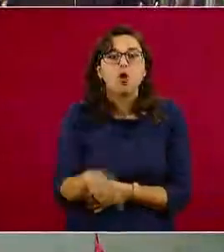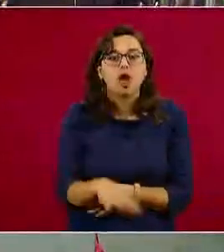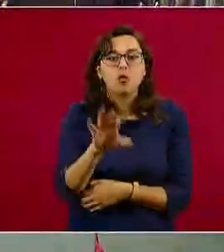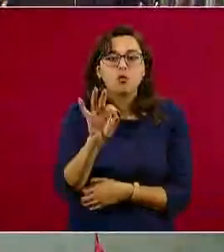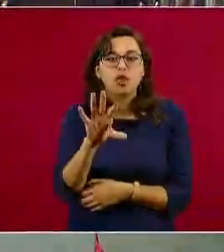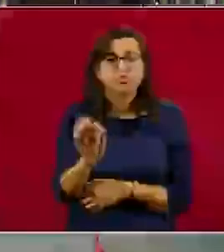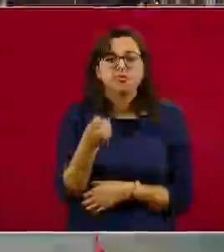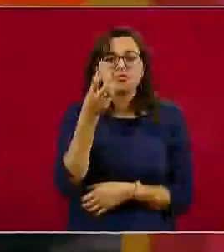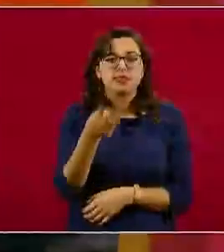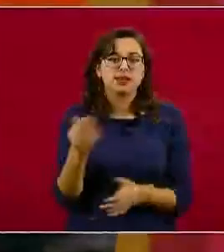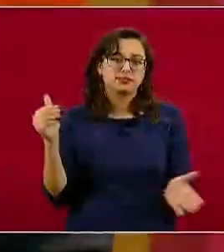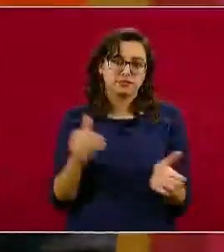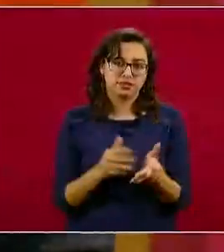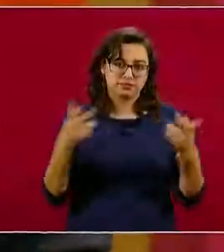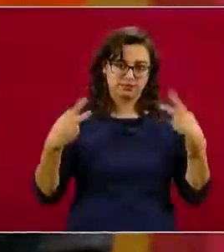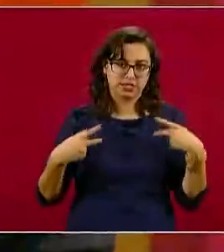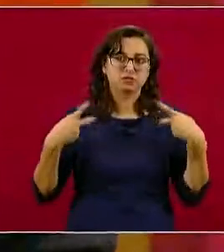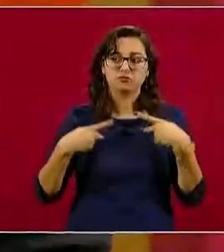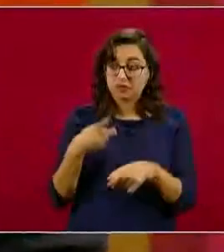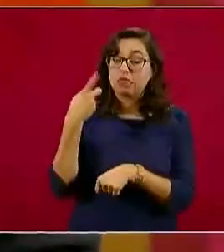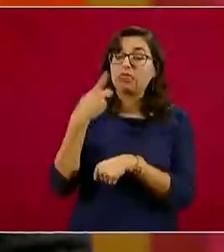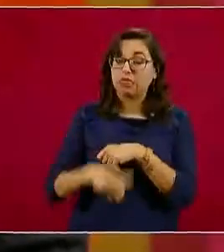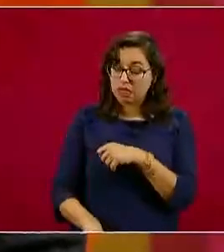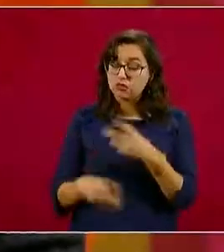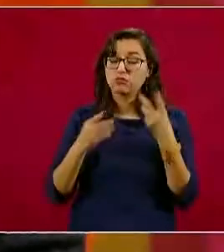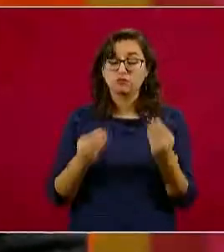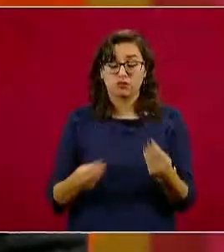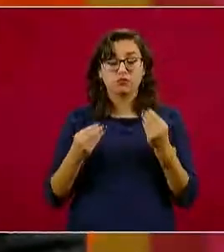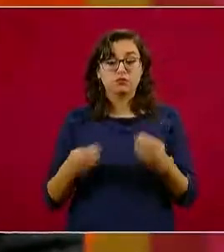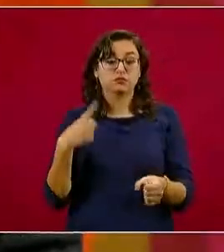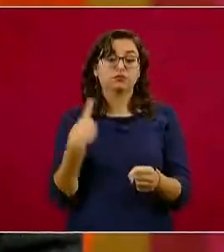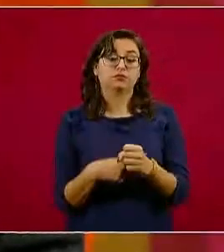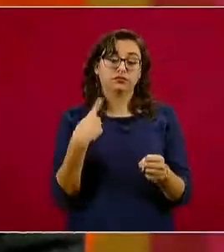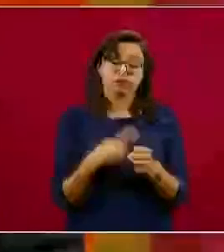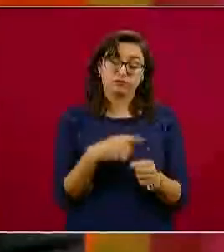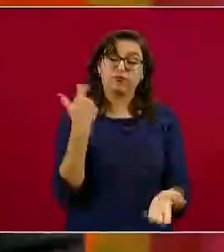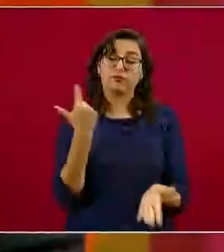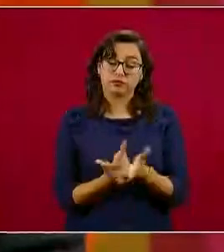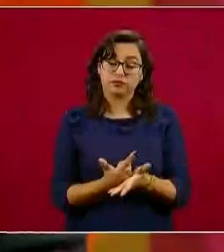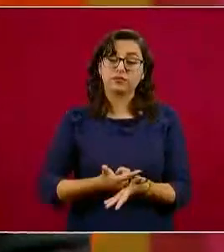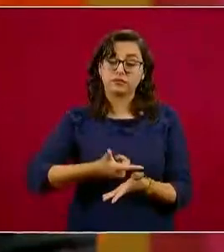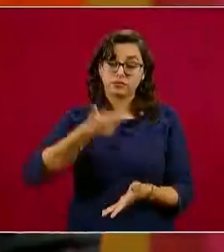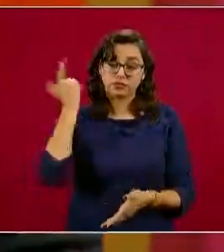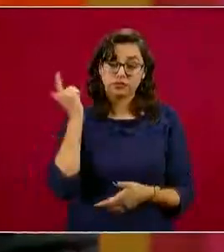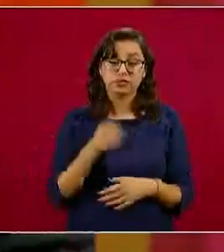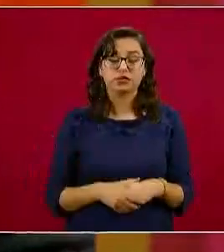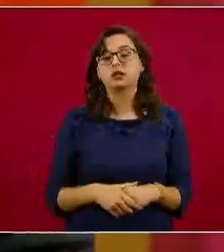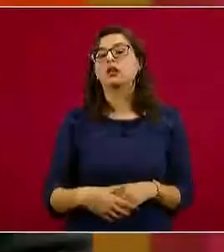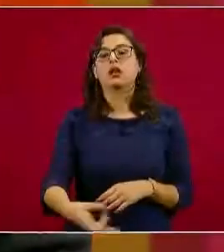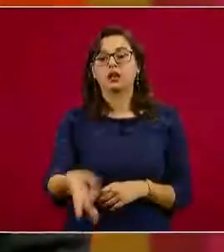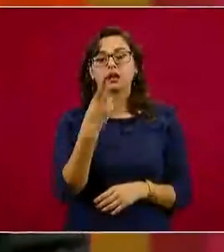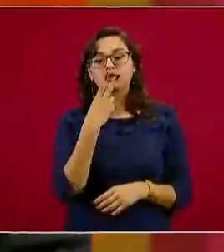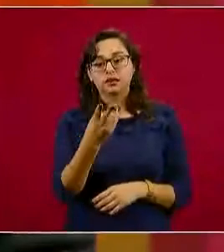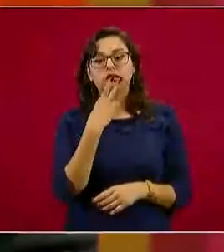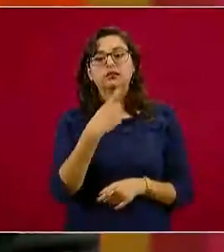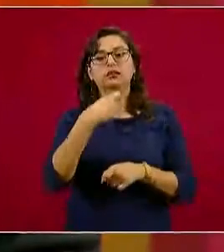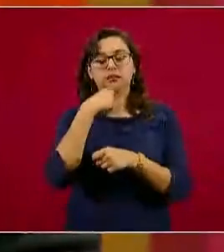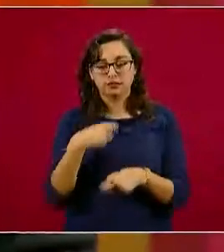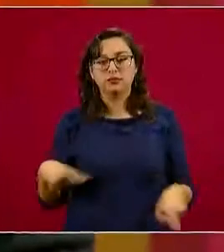forma mediada por las enfermedades crónicas no transmisibles que producen. El tabaco, del que hemos hablado aquí